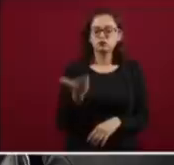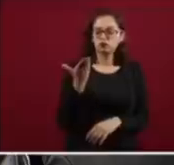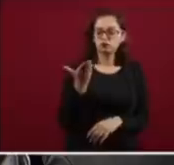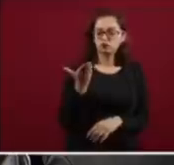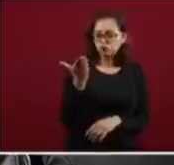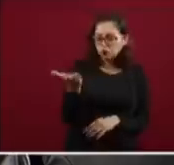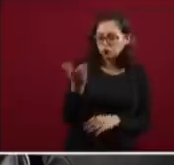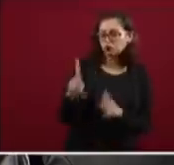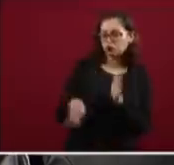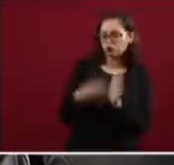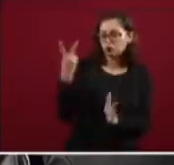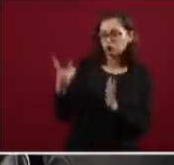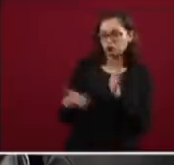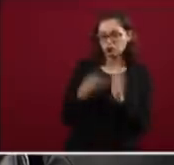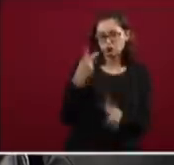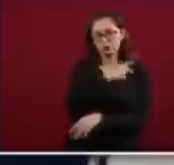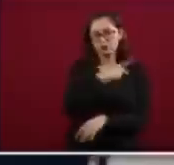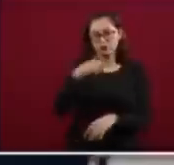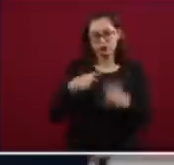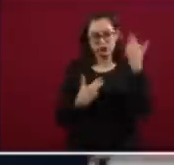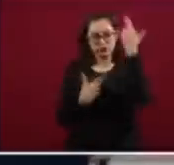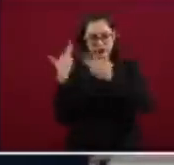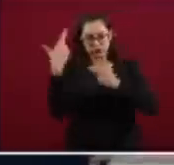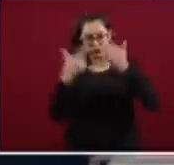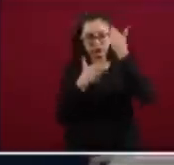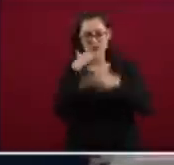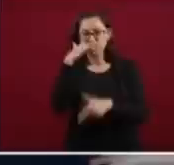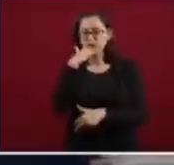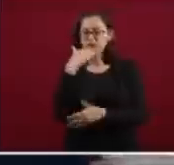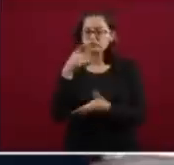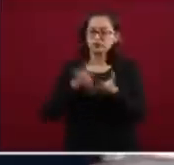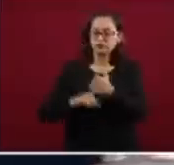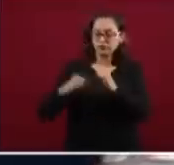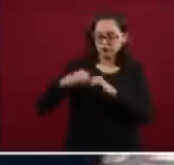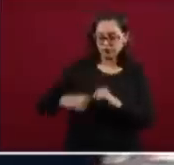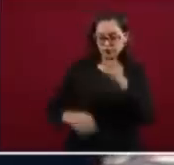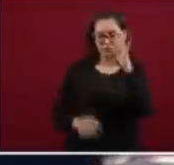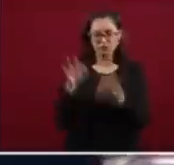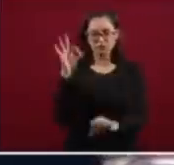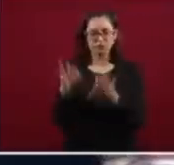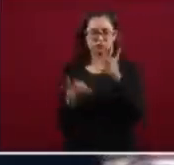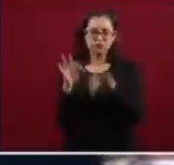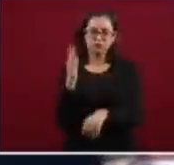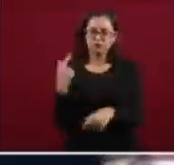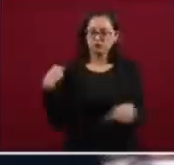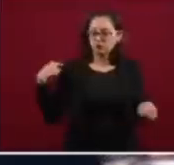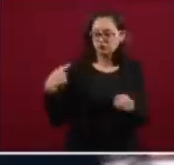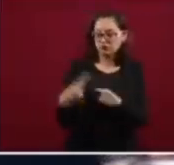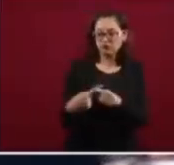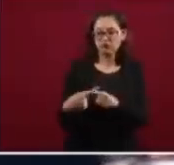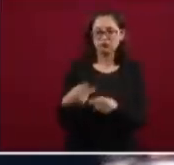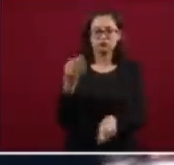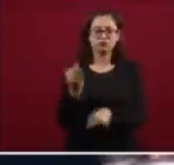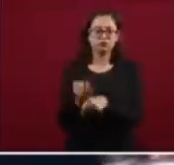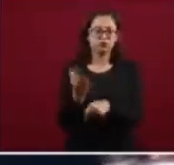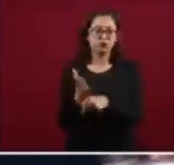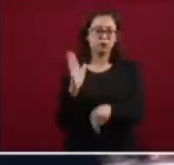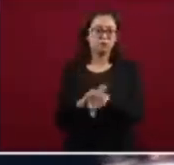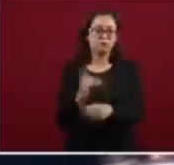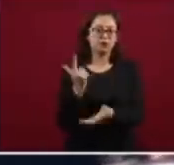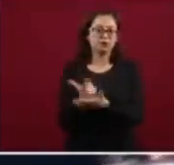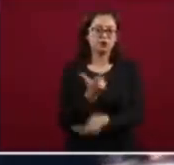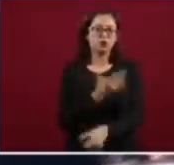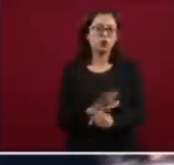en revisar casos de corrupción en el poder judicial y hasta ahora los casos más llamativos han sido los de